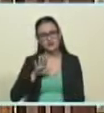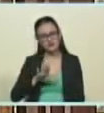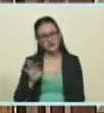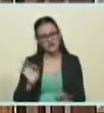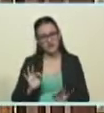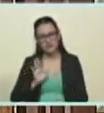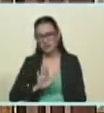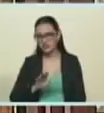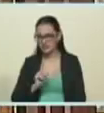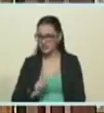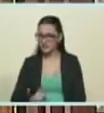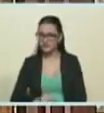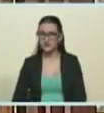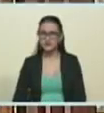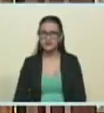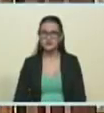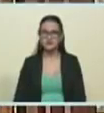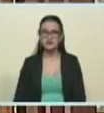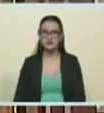constituyente.